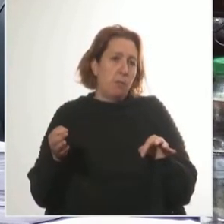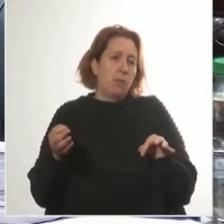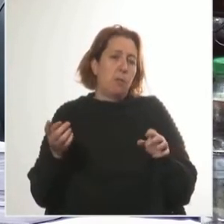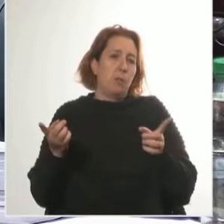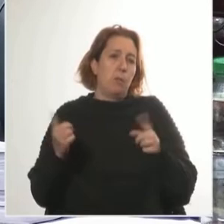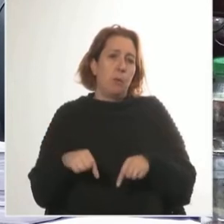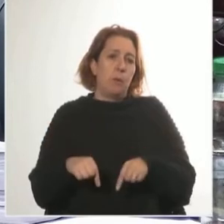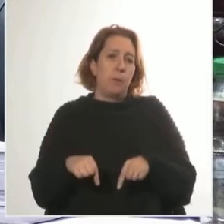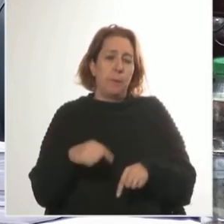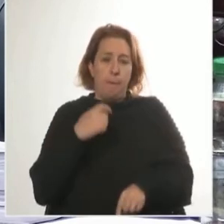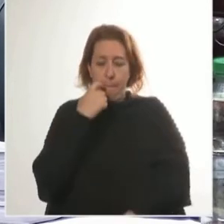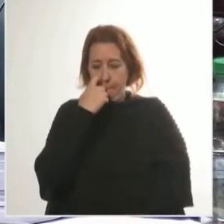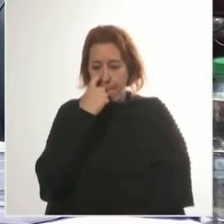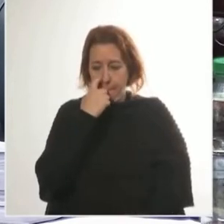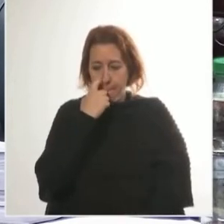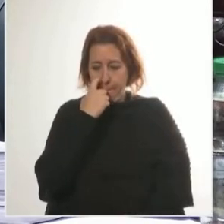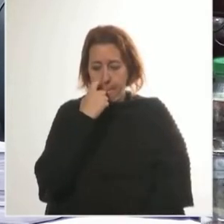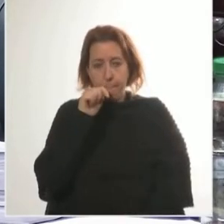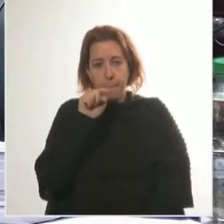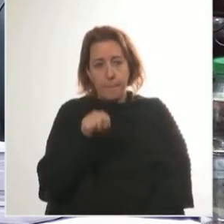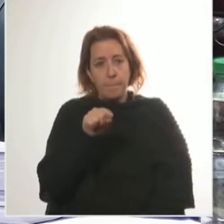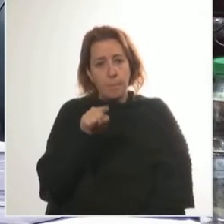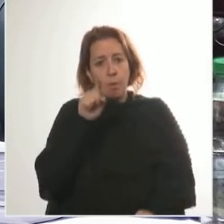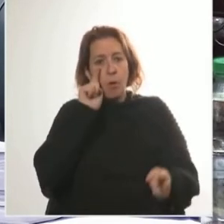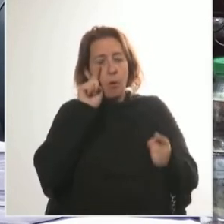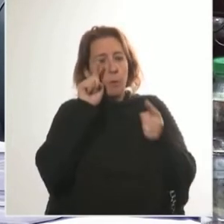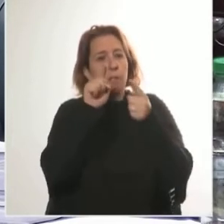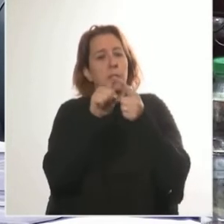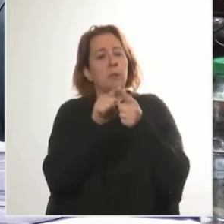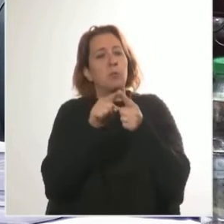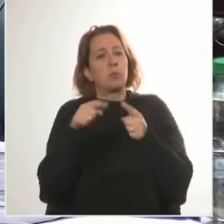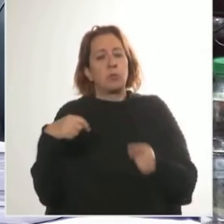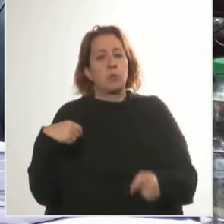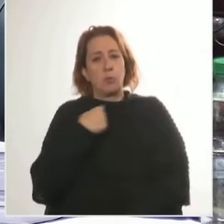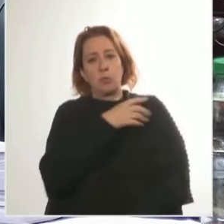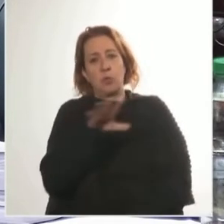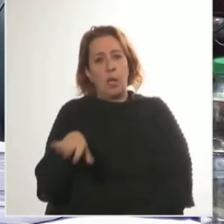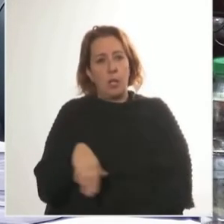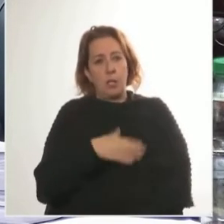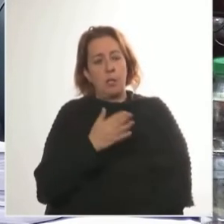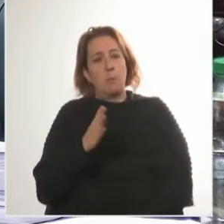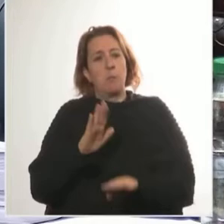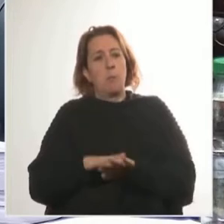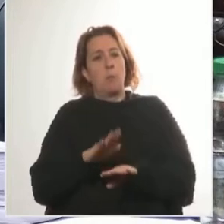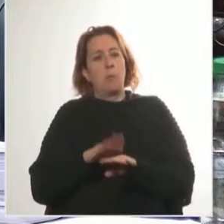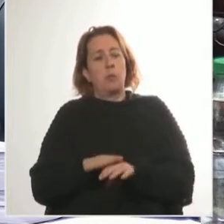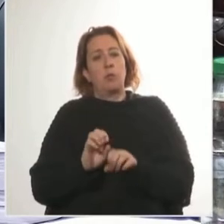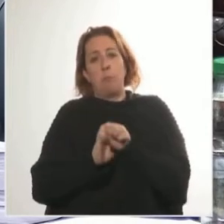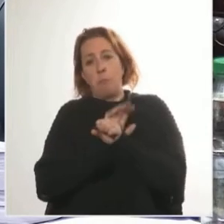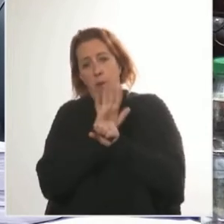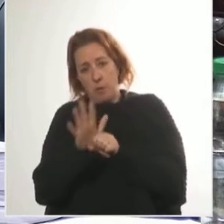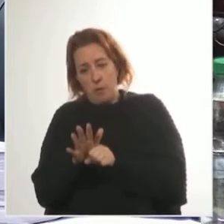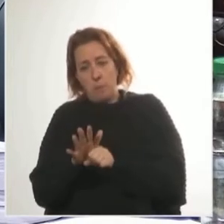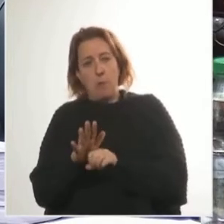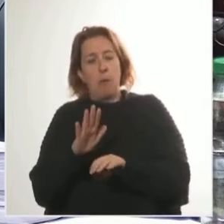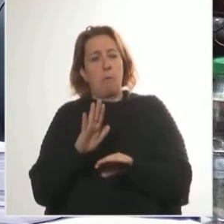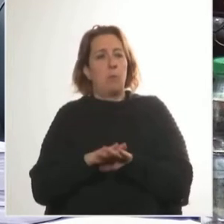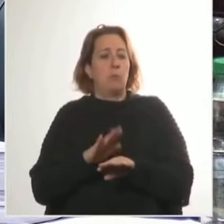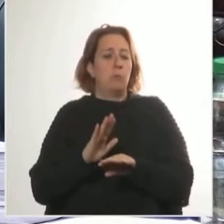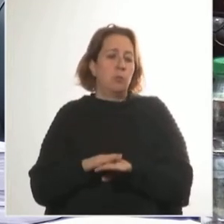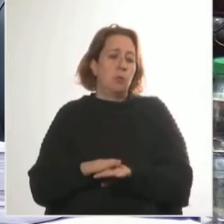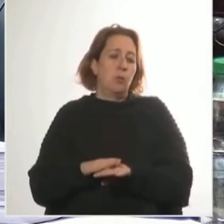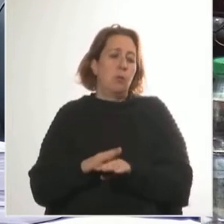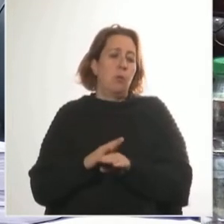volcado para esos objetivos sociales en momentos de pandemia, en momentos en que el producto